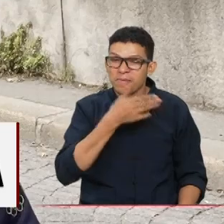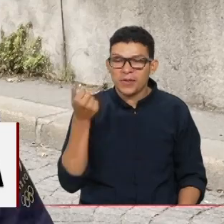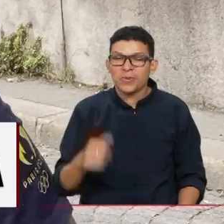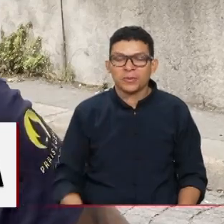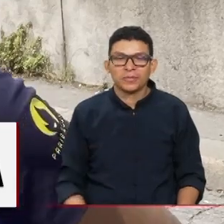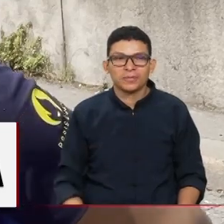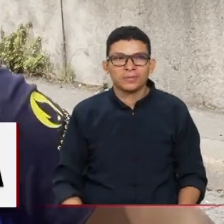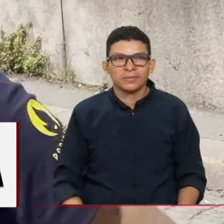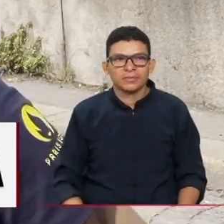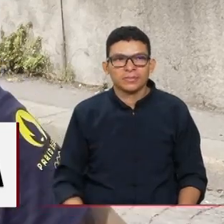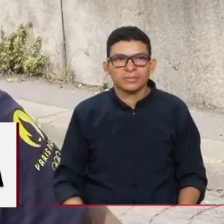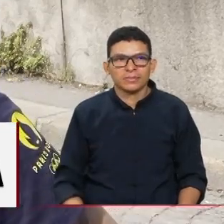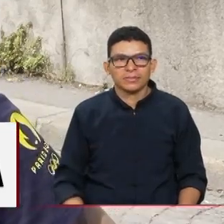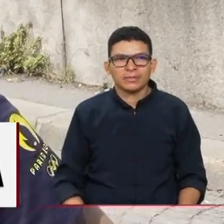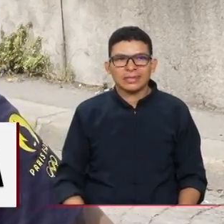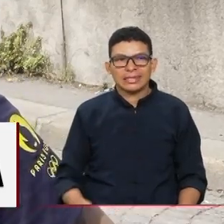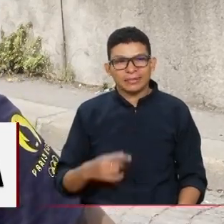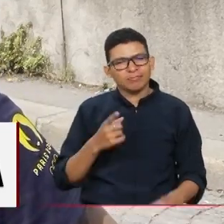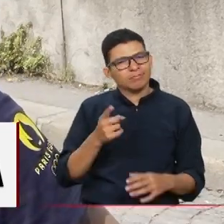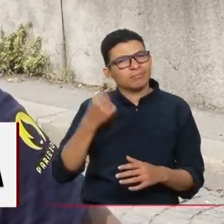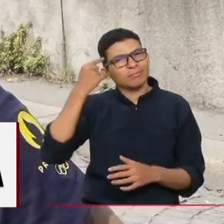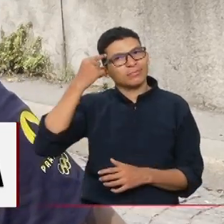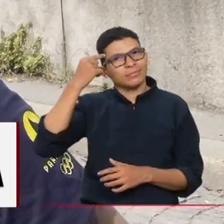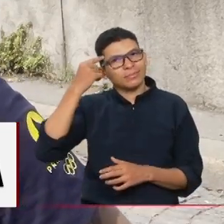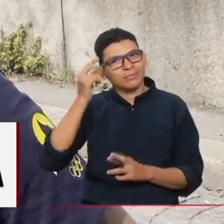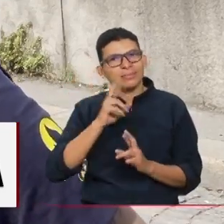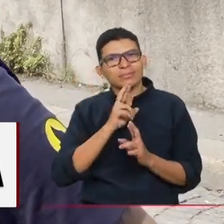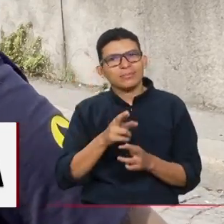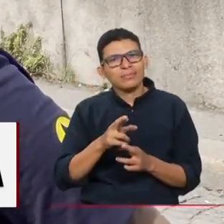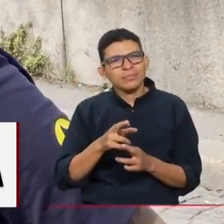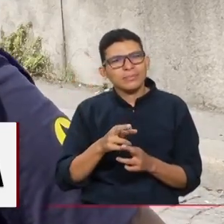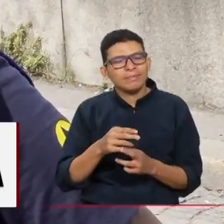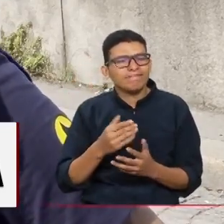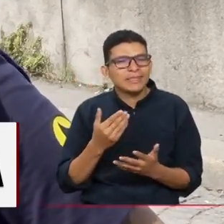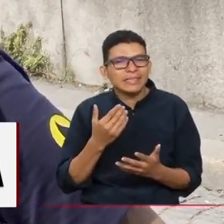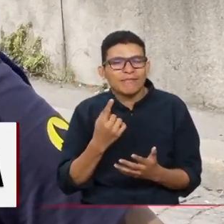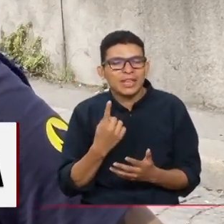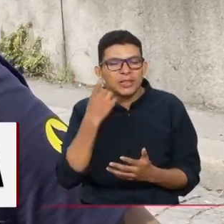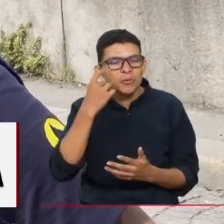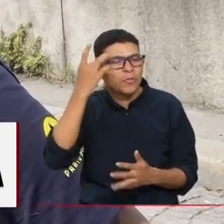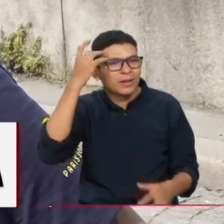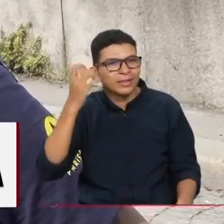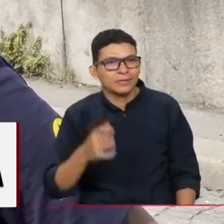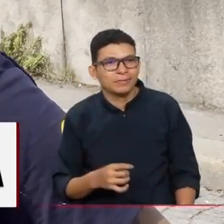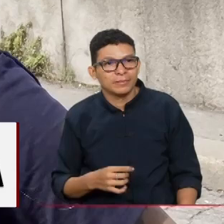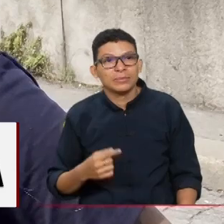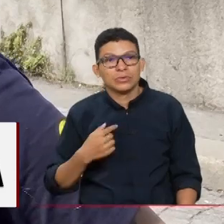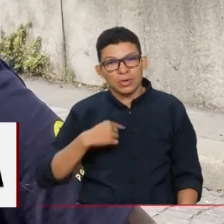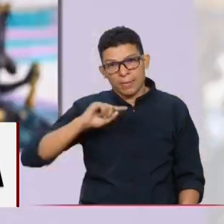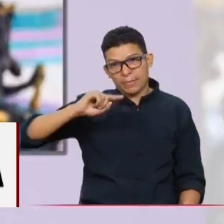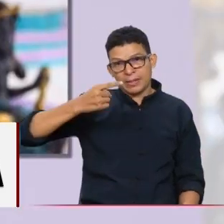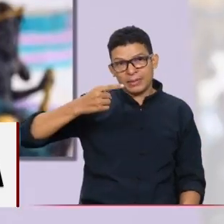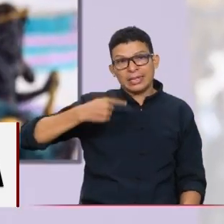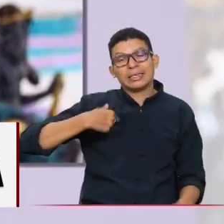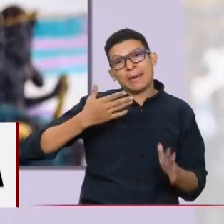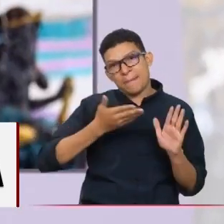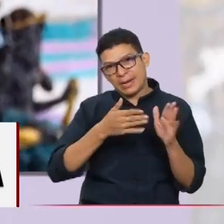mejor. ¿Por qué no se dieron esos trucos con base en tu respuesta, Queen Saray? Bueno, la primera ronda tenía planeada hacer lo que hice en la